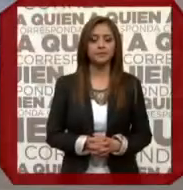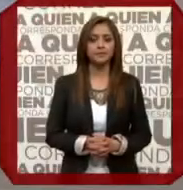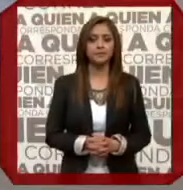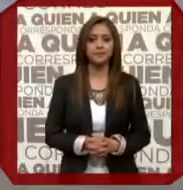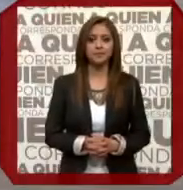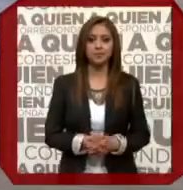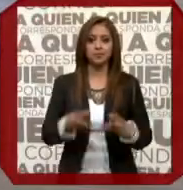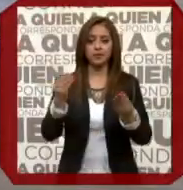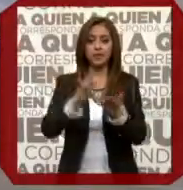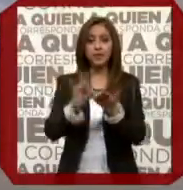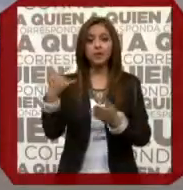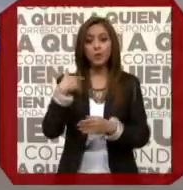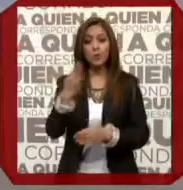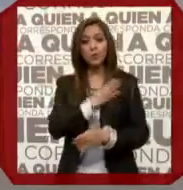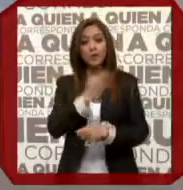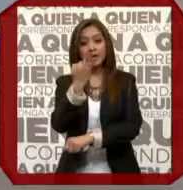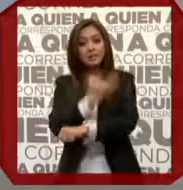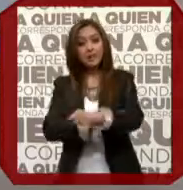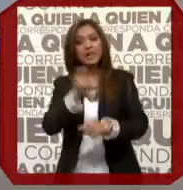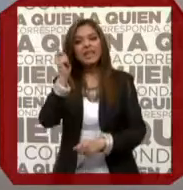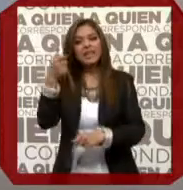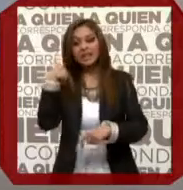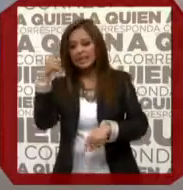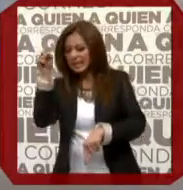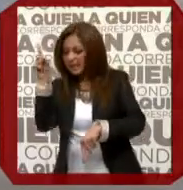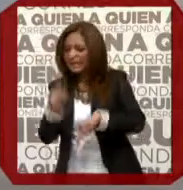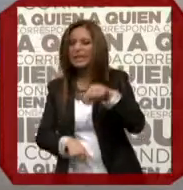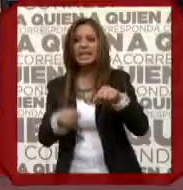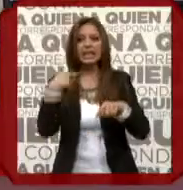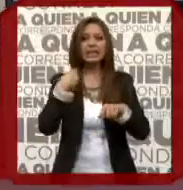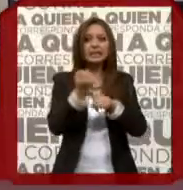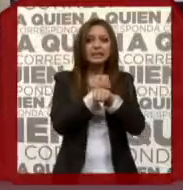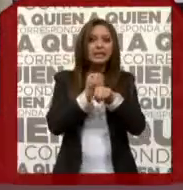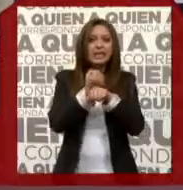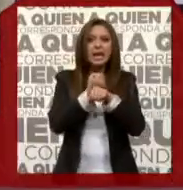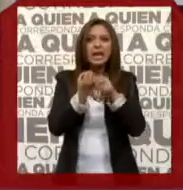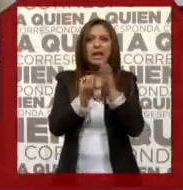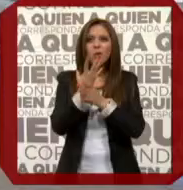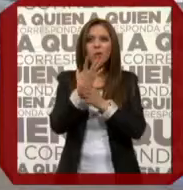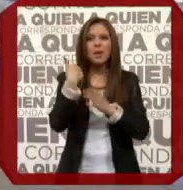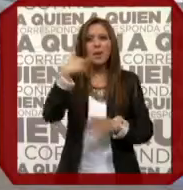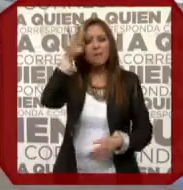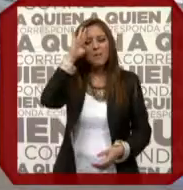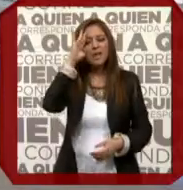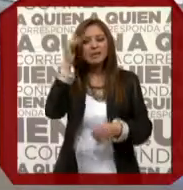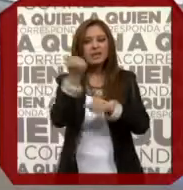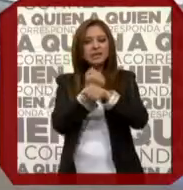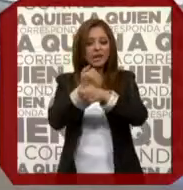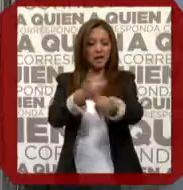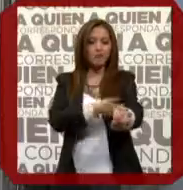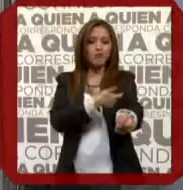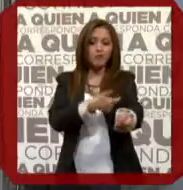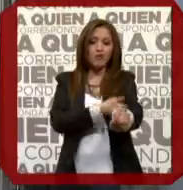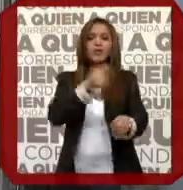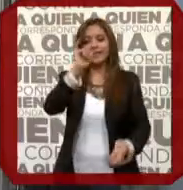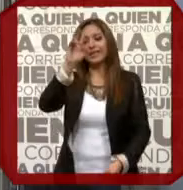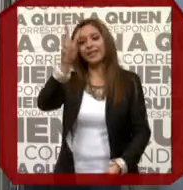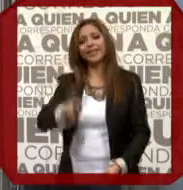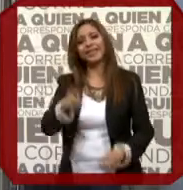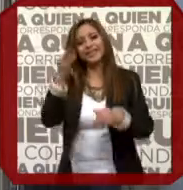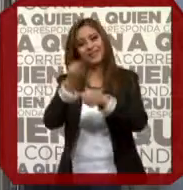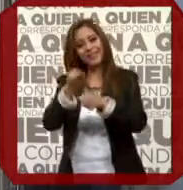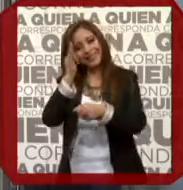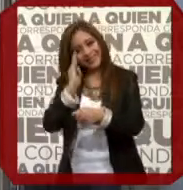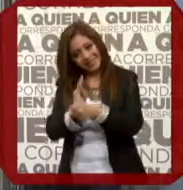Gracias, señor Jorge. Muy buenas tardes. Lo de la sangre nueva, porque me suena como transfusión todos los días. ¿Eh? Sí. ¿Qué pasó? Está muy chistoso. Señor Jorge, antes que